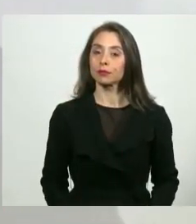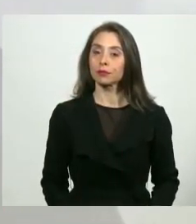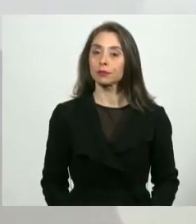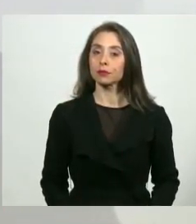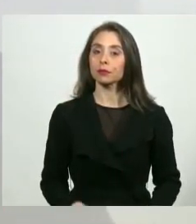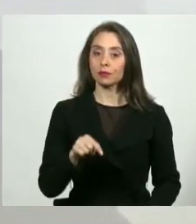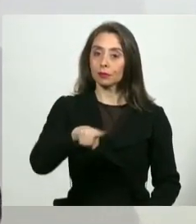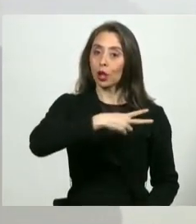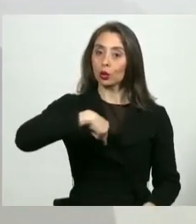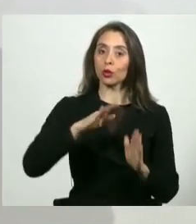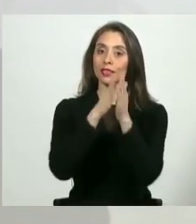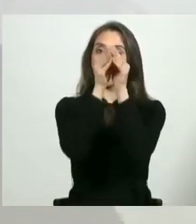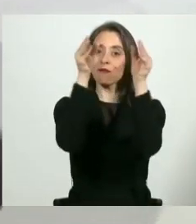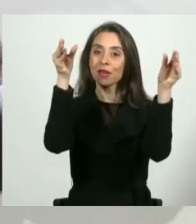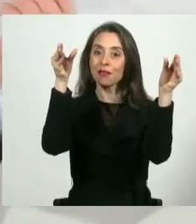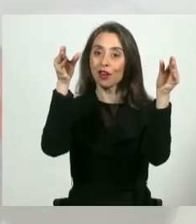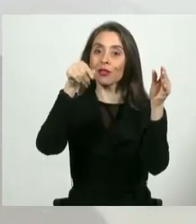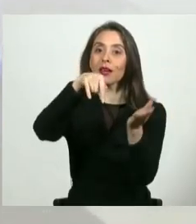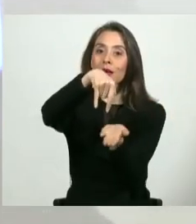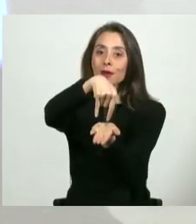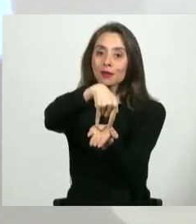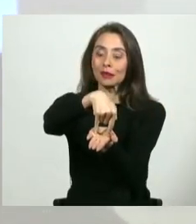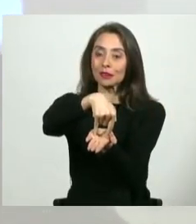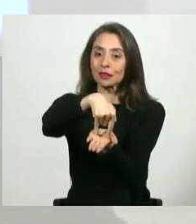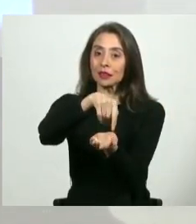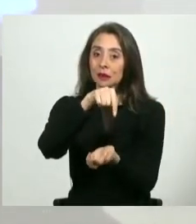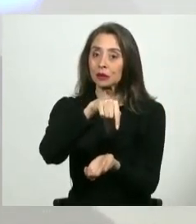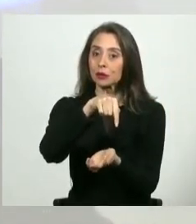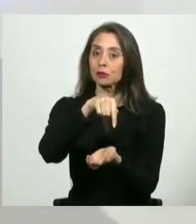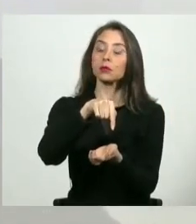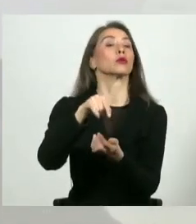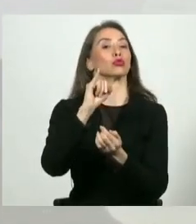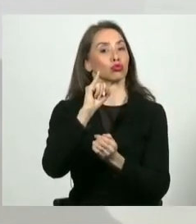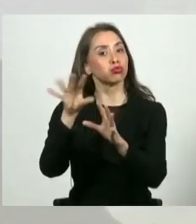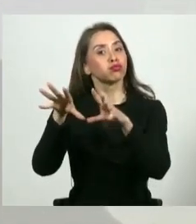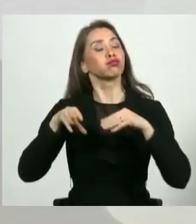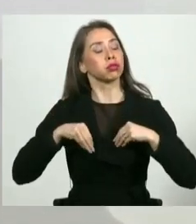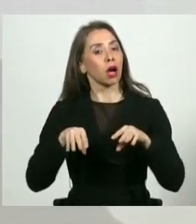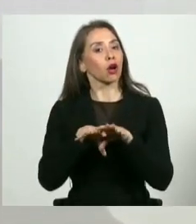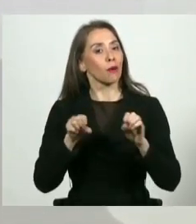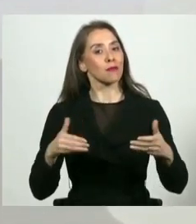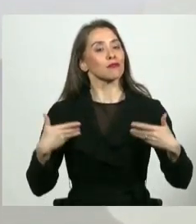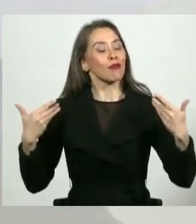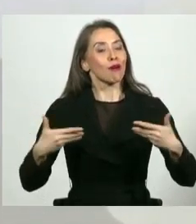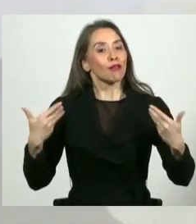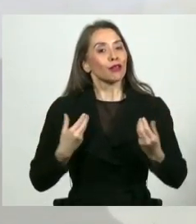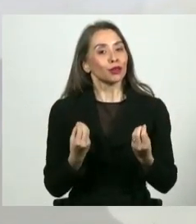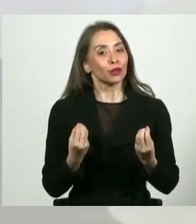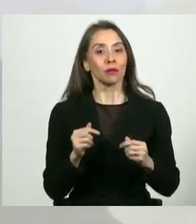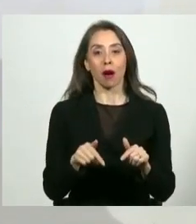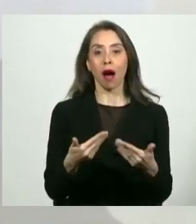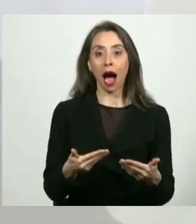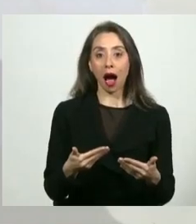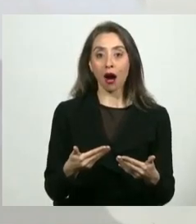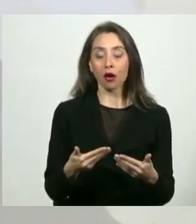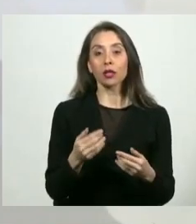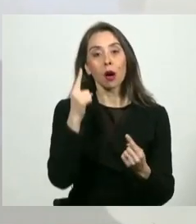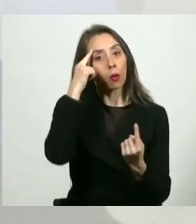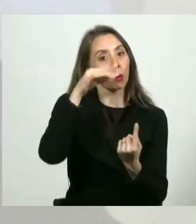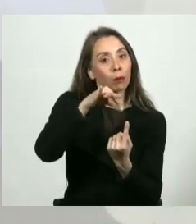Nuestra biblioteca, la Biblioteca del Congreso Nacional, ha asumido este compromiso con gran entusiasmo. Actualmente, uno de los